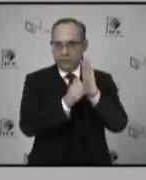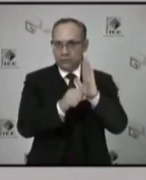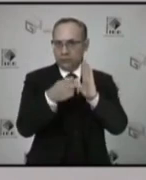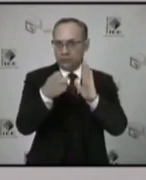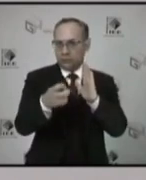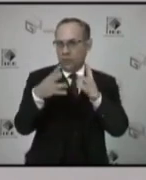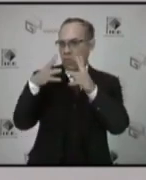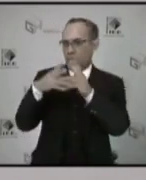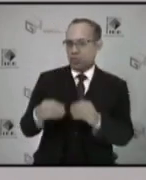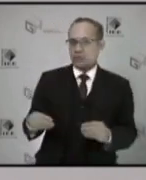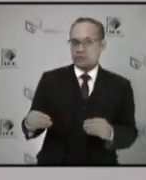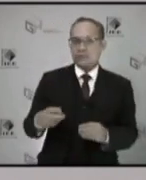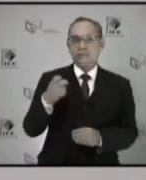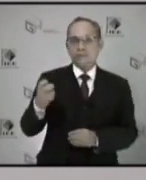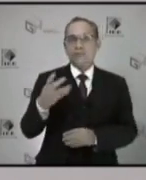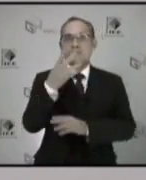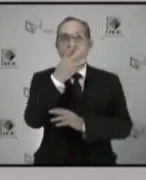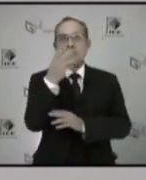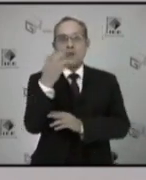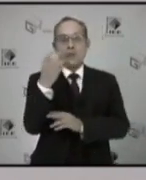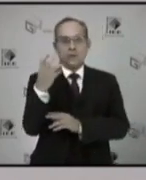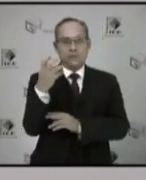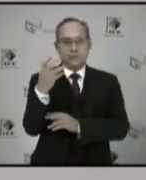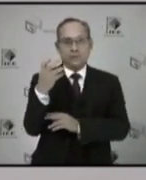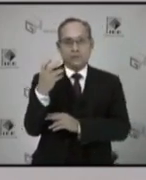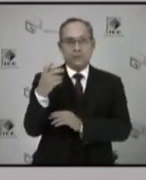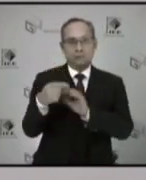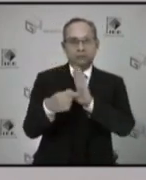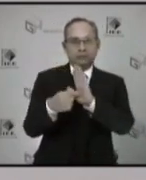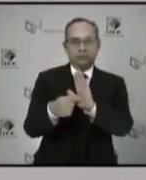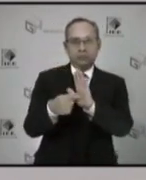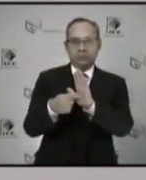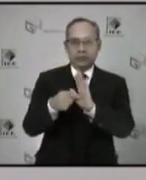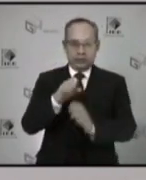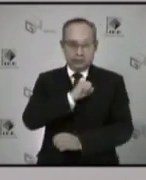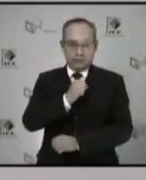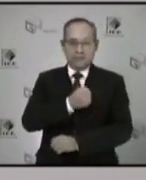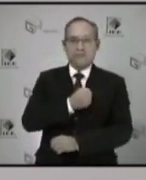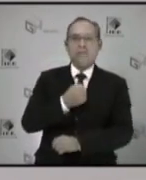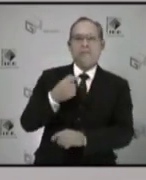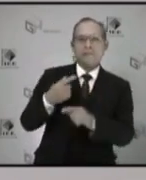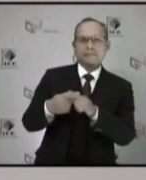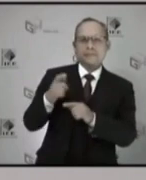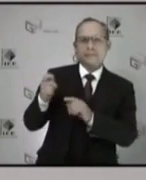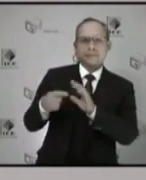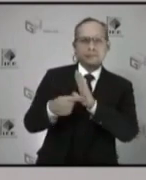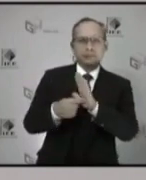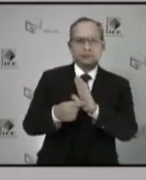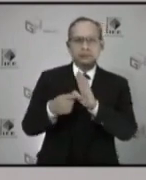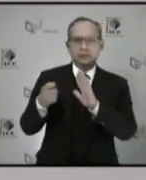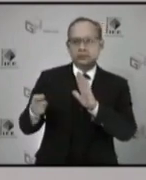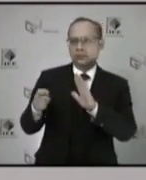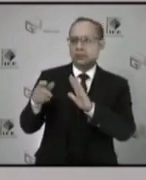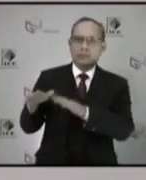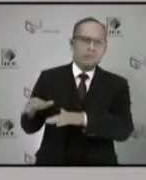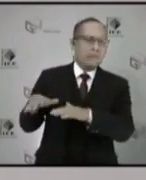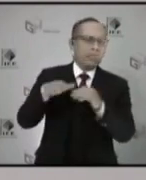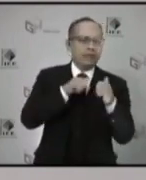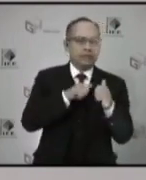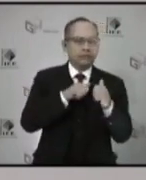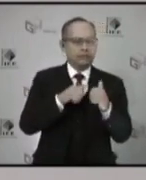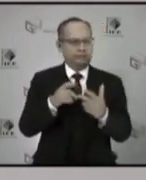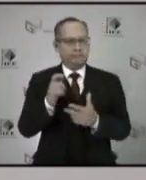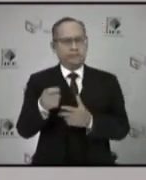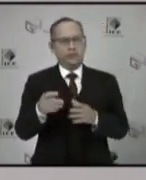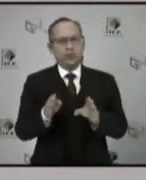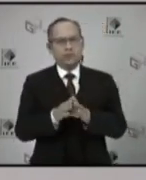Los 400 centros de salud son totalmente abandonados. No hay médicos, no hay medicinas. Se